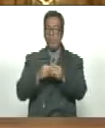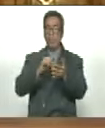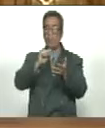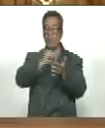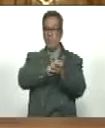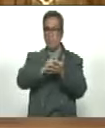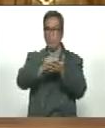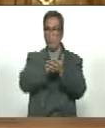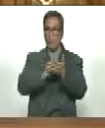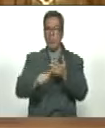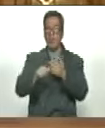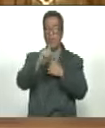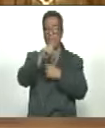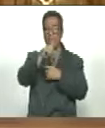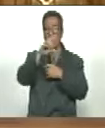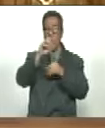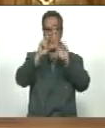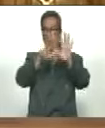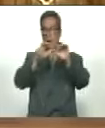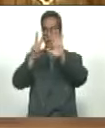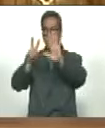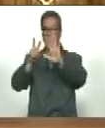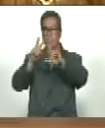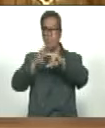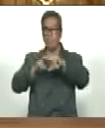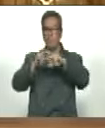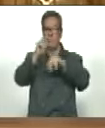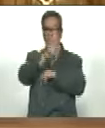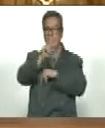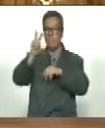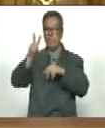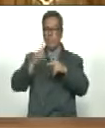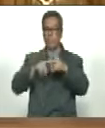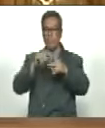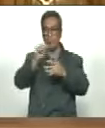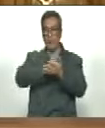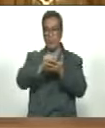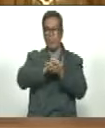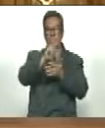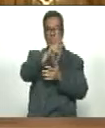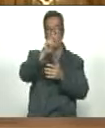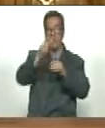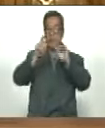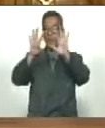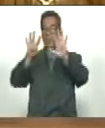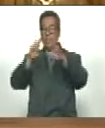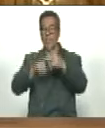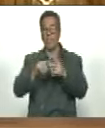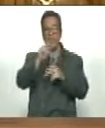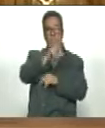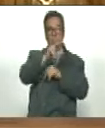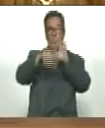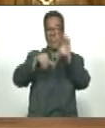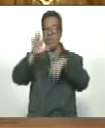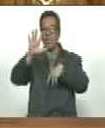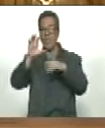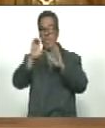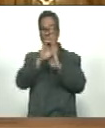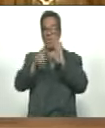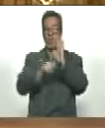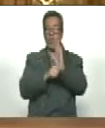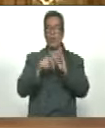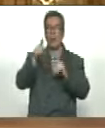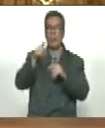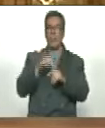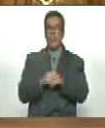establecido en los artículos 187, numeral 22, artículo 229, 315 de la